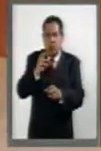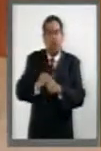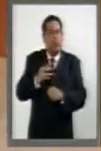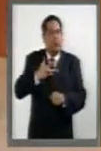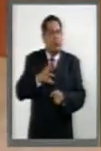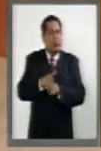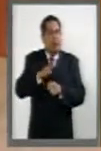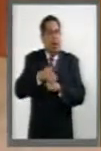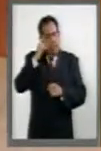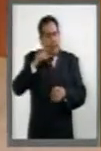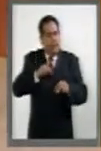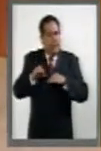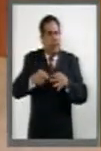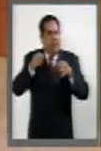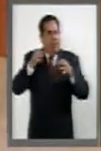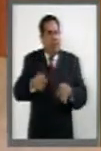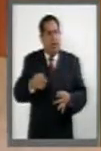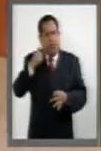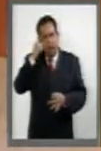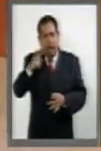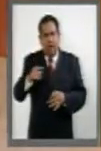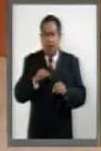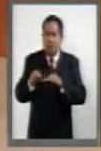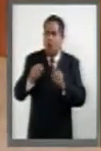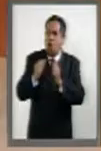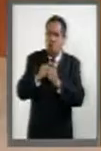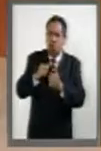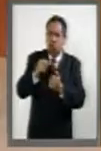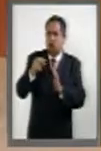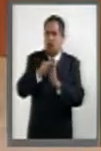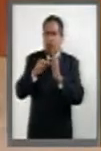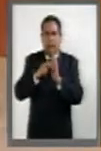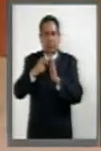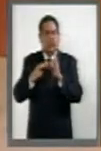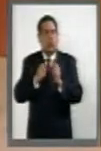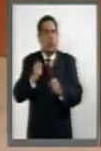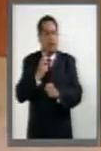adecuado para poder laborar y para poder laborar con todas las normas de seguridad.